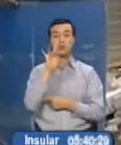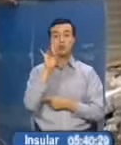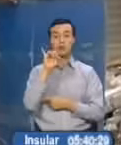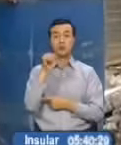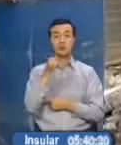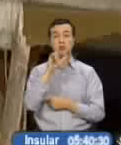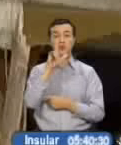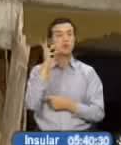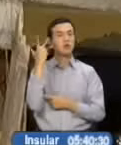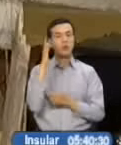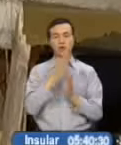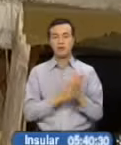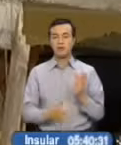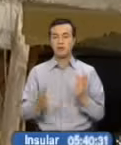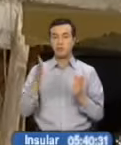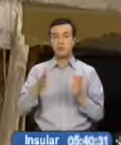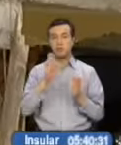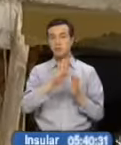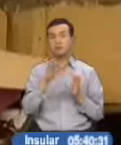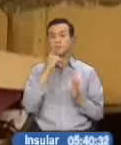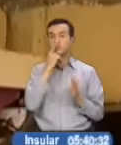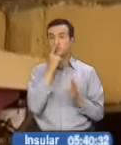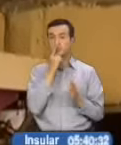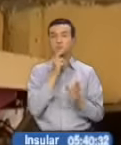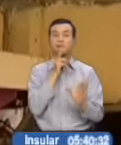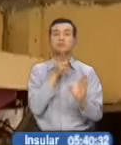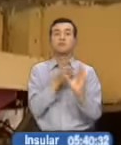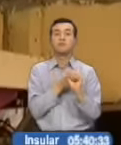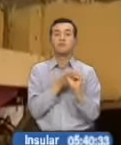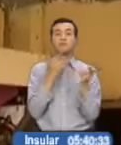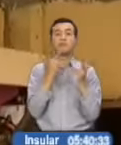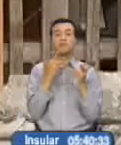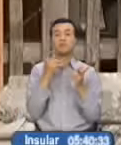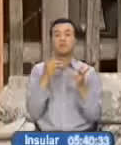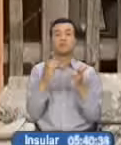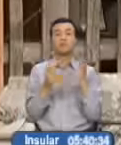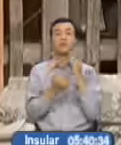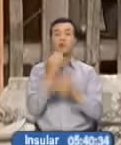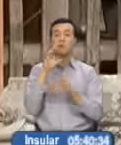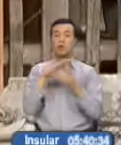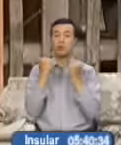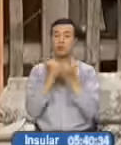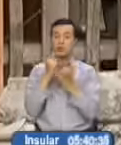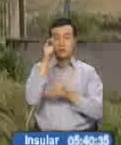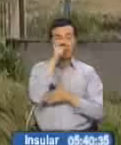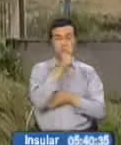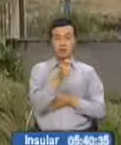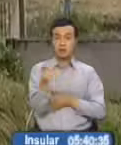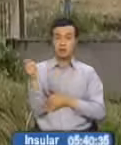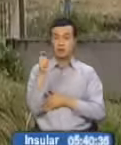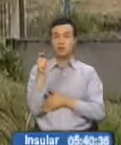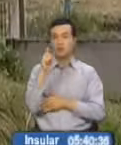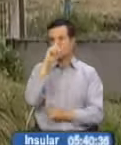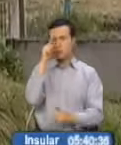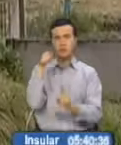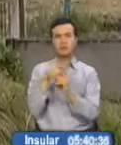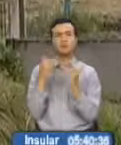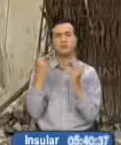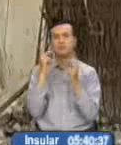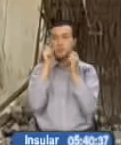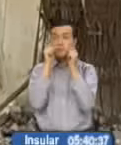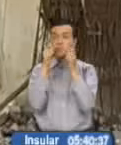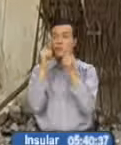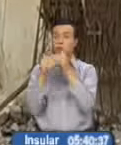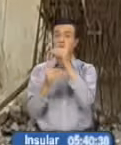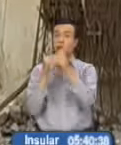julio culmina el plazo para quienes estén interesados en participar en la selección de una nueva comitiva de veedores ciudadanos destinados a vigilar